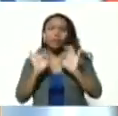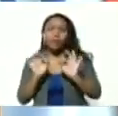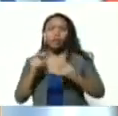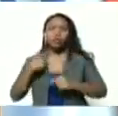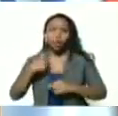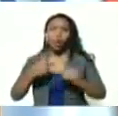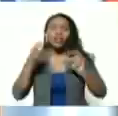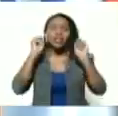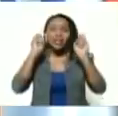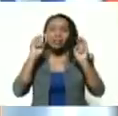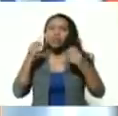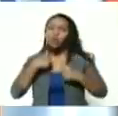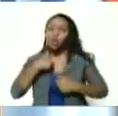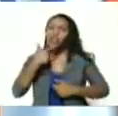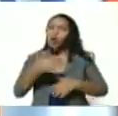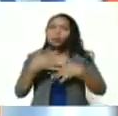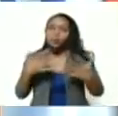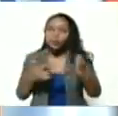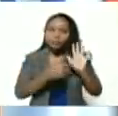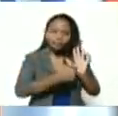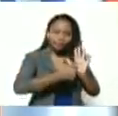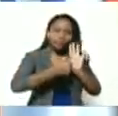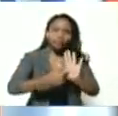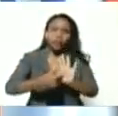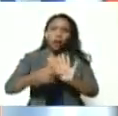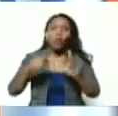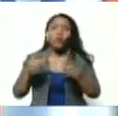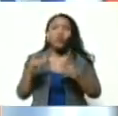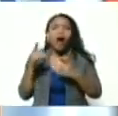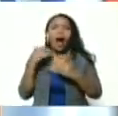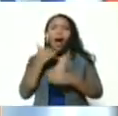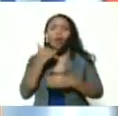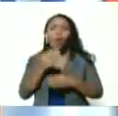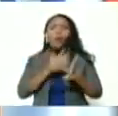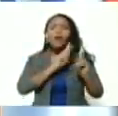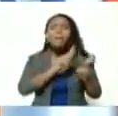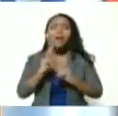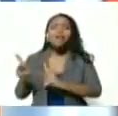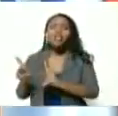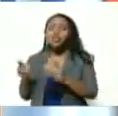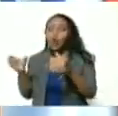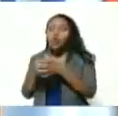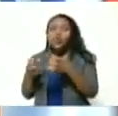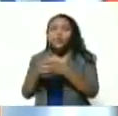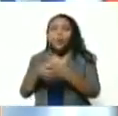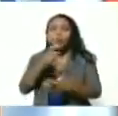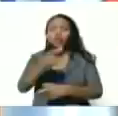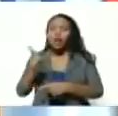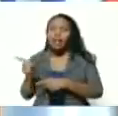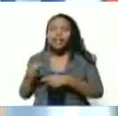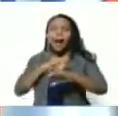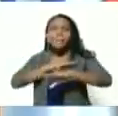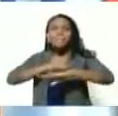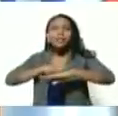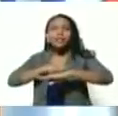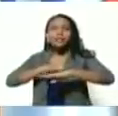primer término a una trama que develamos recientemente que tiene que ver con el